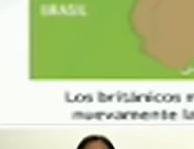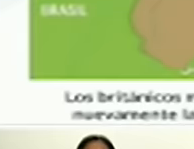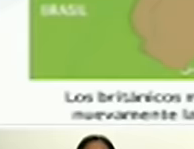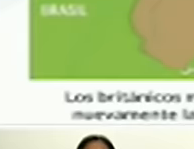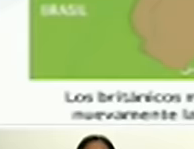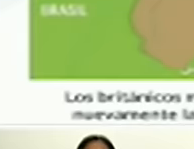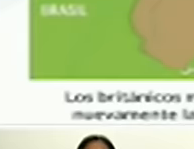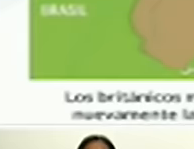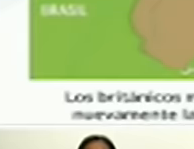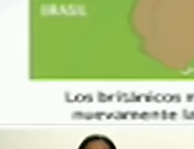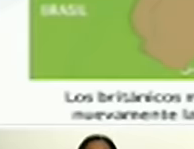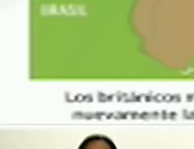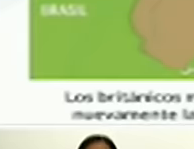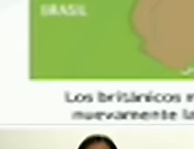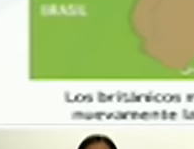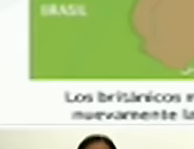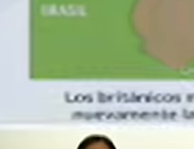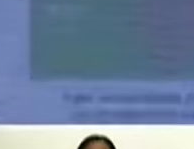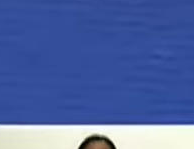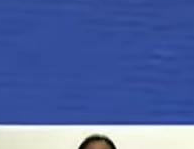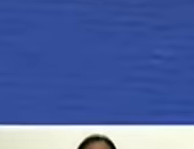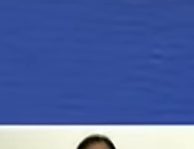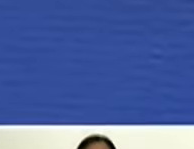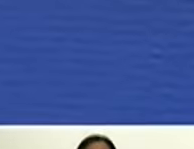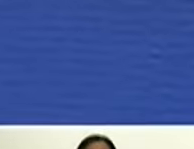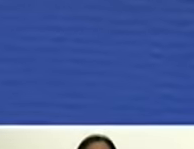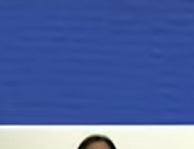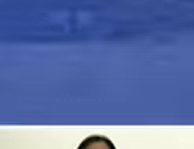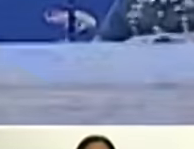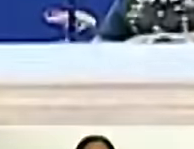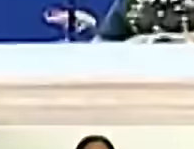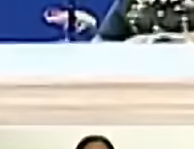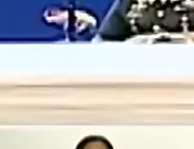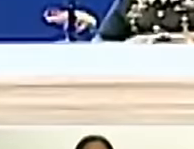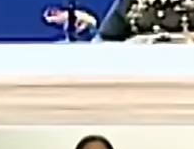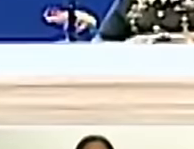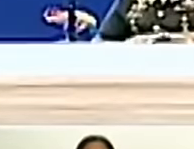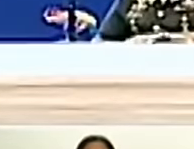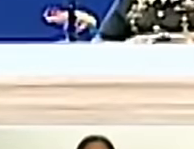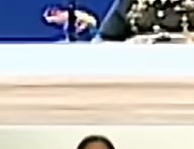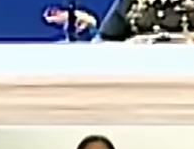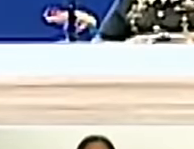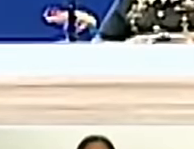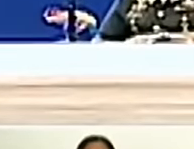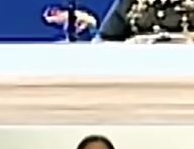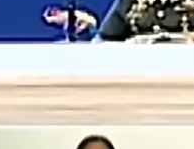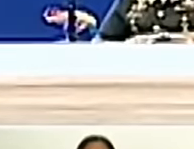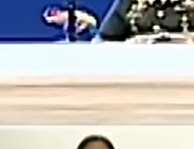1887. Esto originó precisamente en ese periodo.